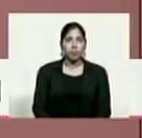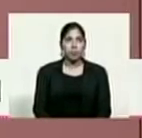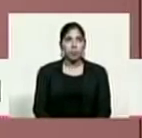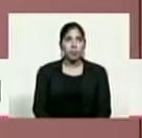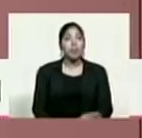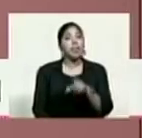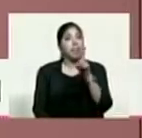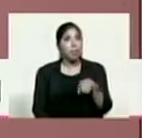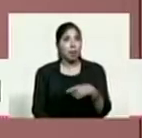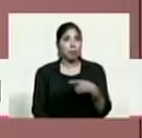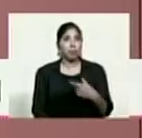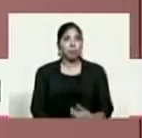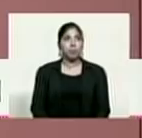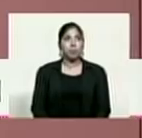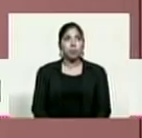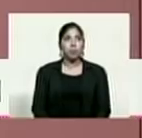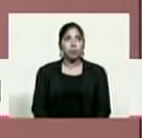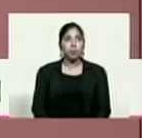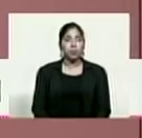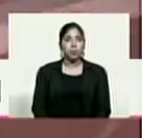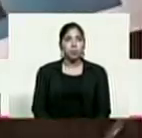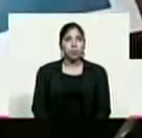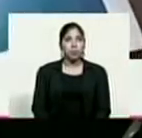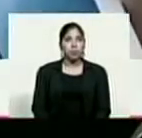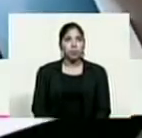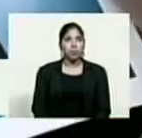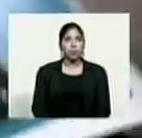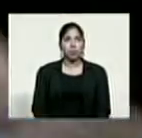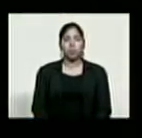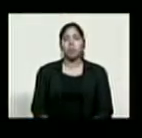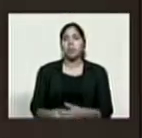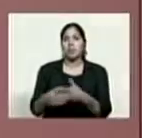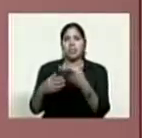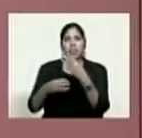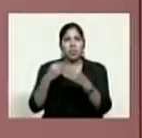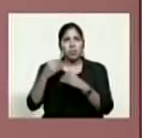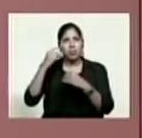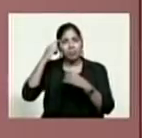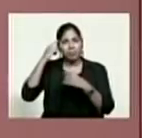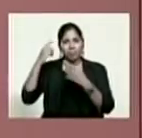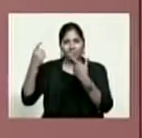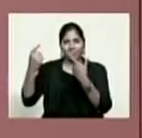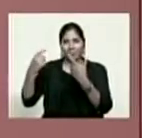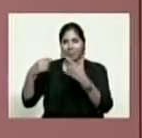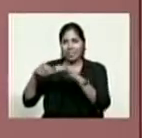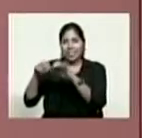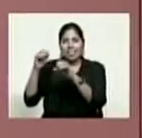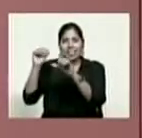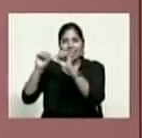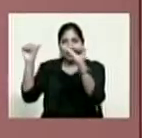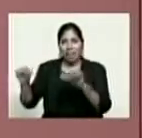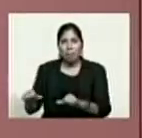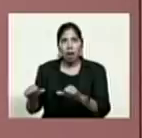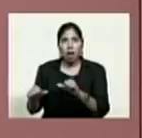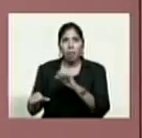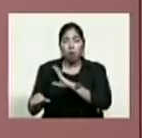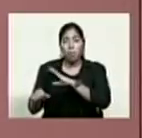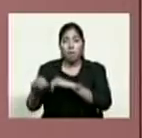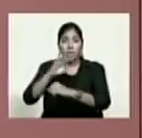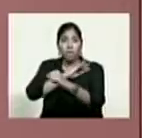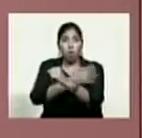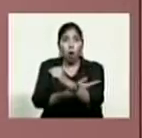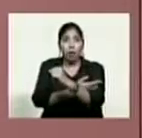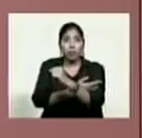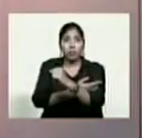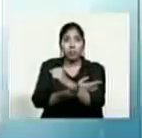Ataque cibernético. Atacaron por vía electromagnética el cerebro. El sistema eléctrico de cualquier país, el de Venezuela también, es un